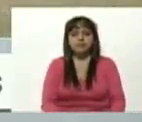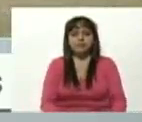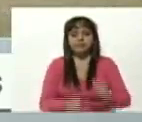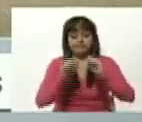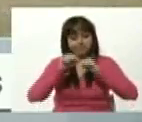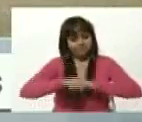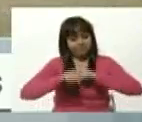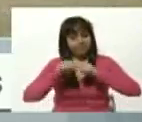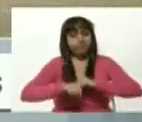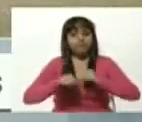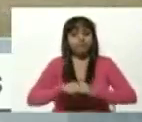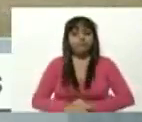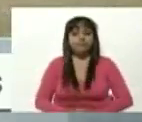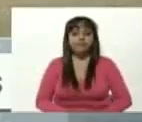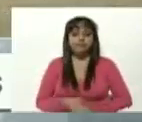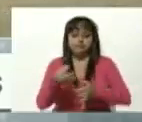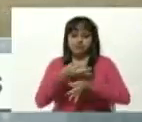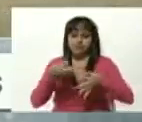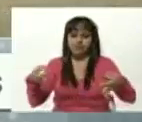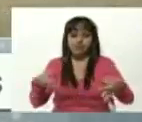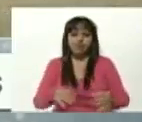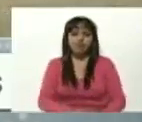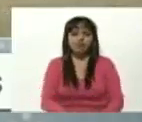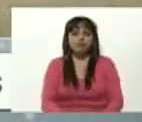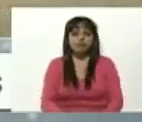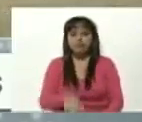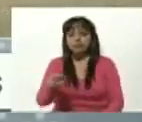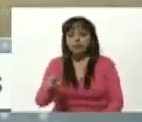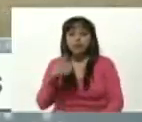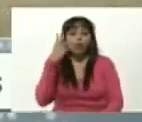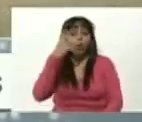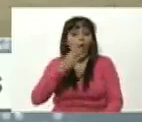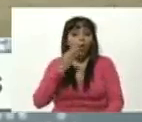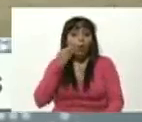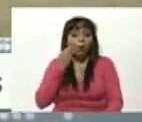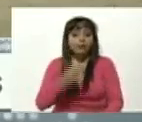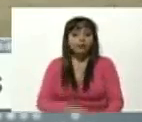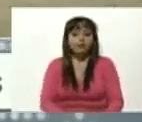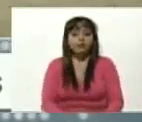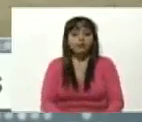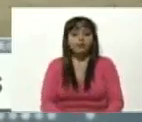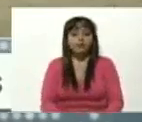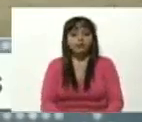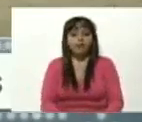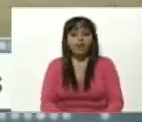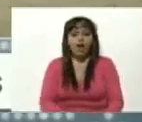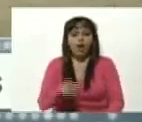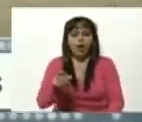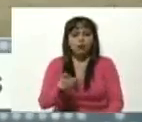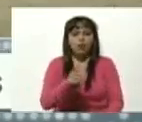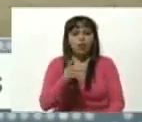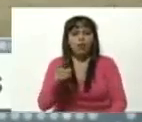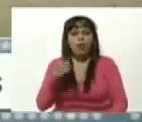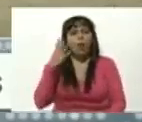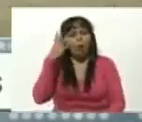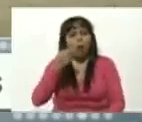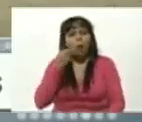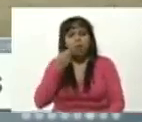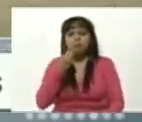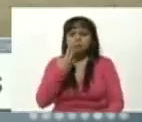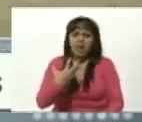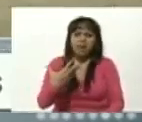Exactamente, David. Este joven muchacho, David Hernández, un joven bien preparado,